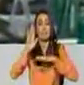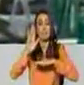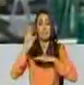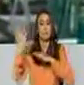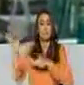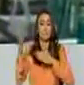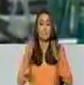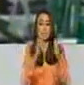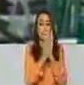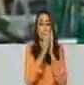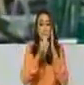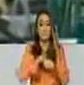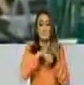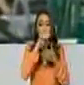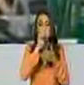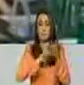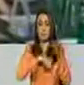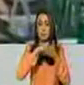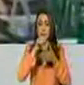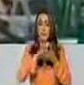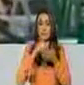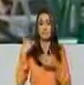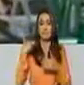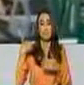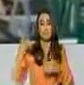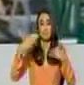convenios, todos los acuerdos que tienen que ver